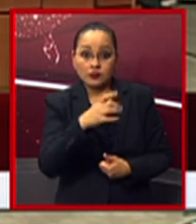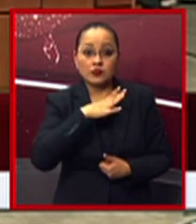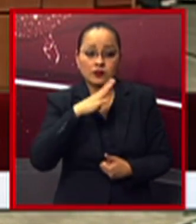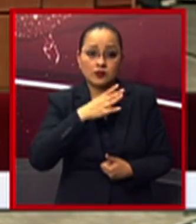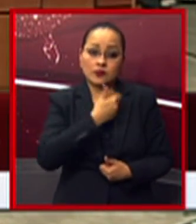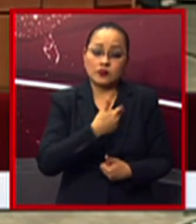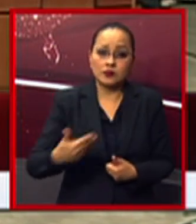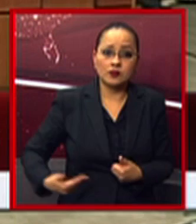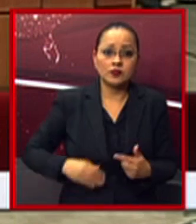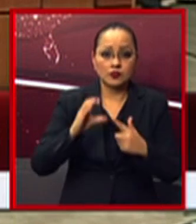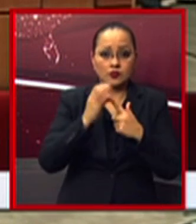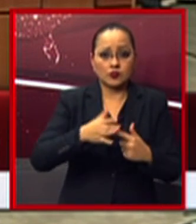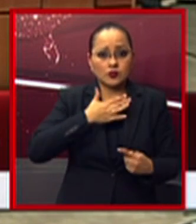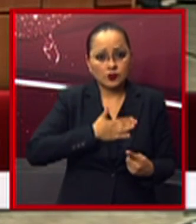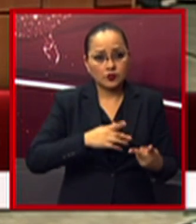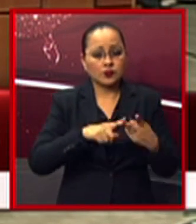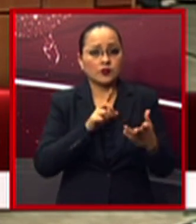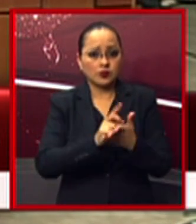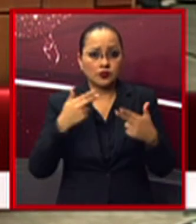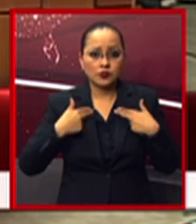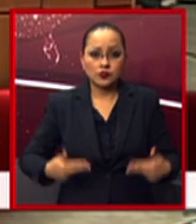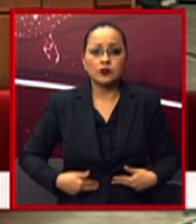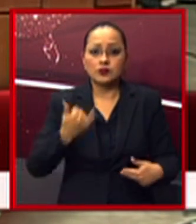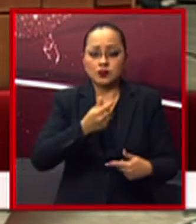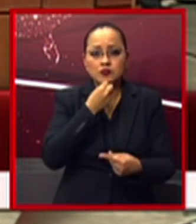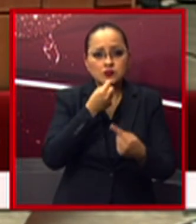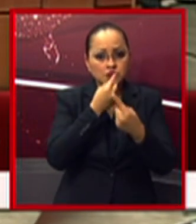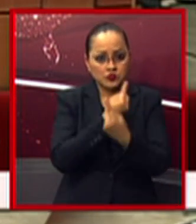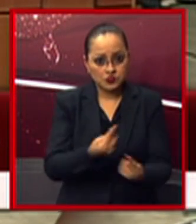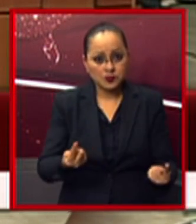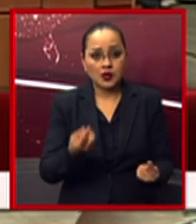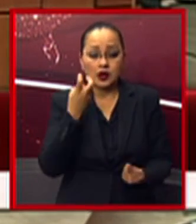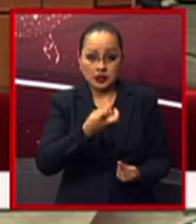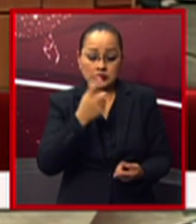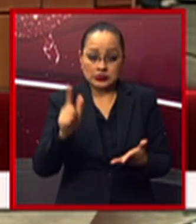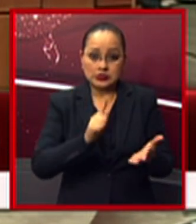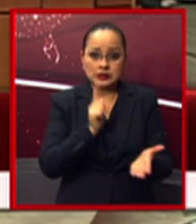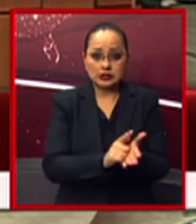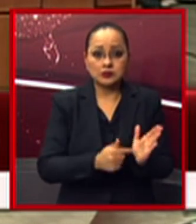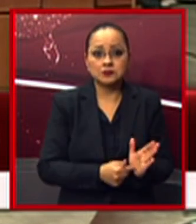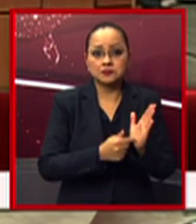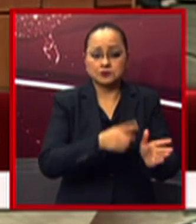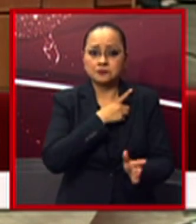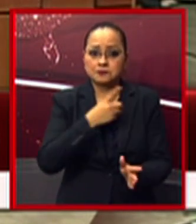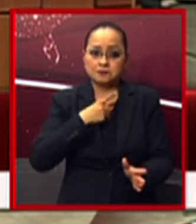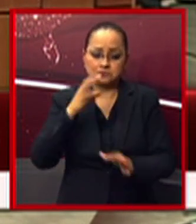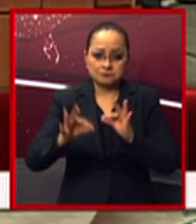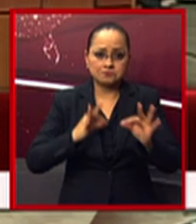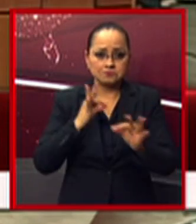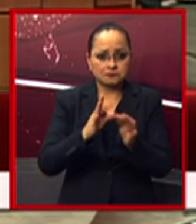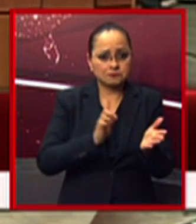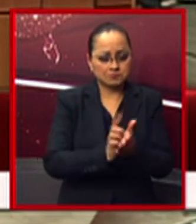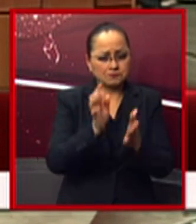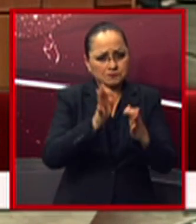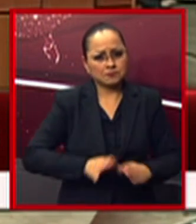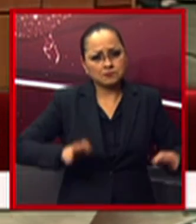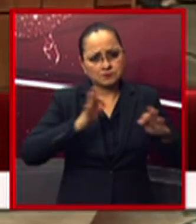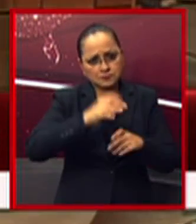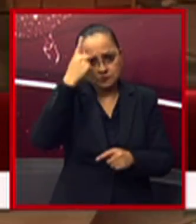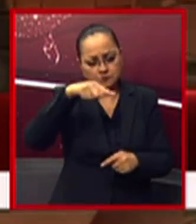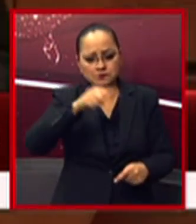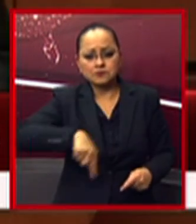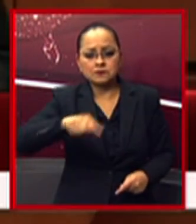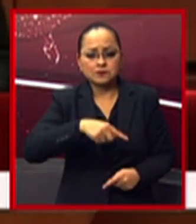los presidentes de la Comisión de Justicia, Derechos Humanos y de la Niñez. Con esta ley se señaló se deben garantizar los derechos fundamentales del